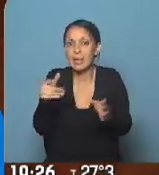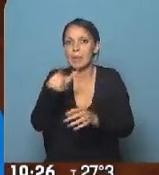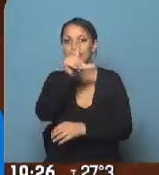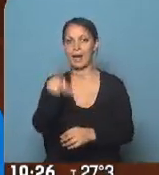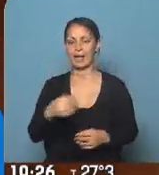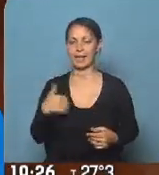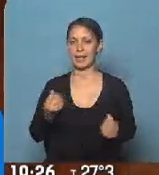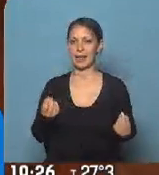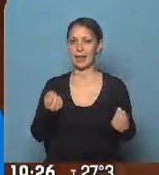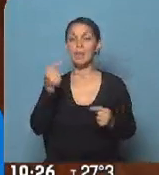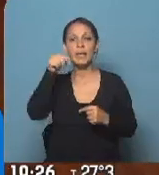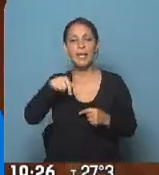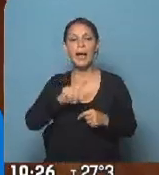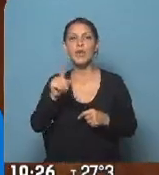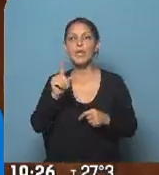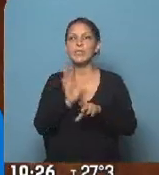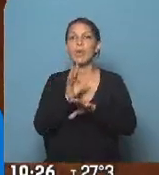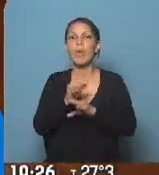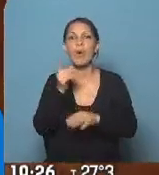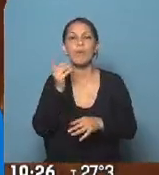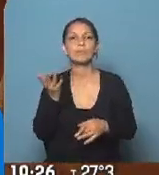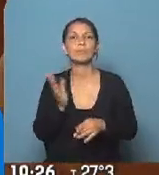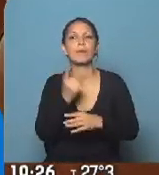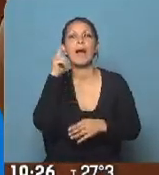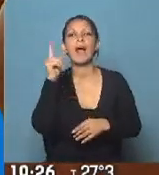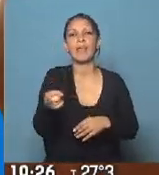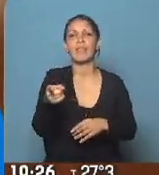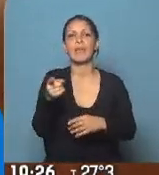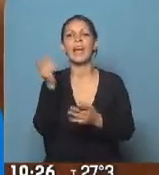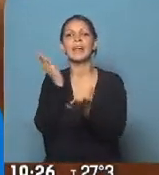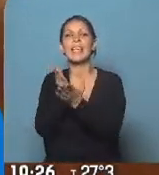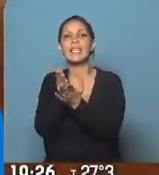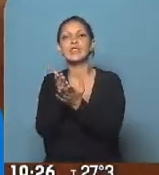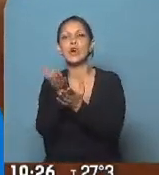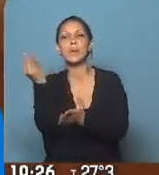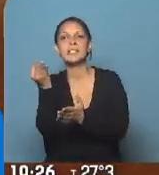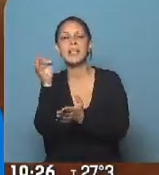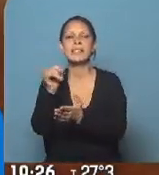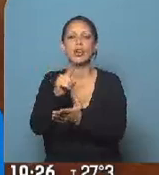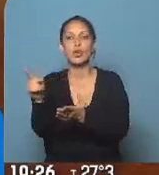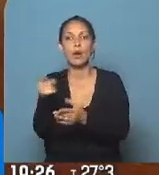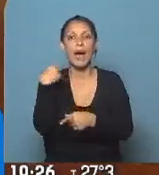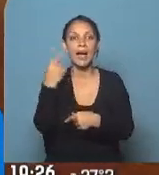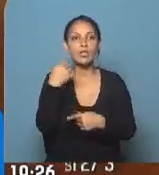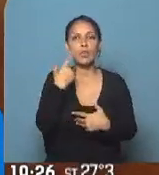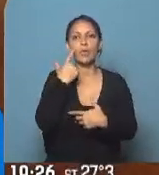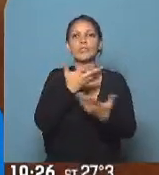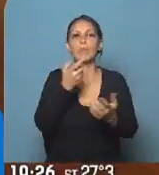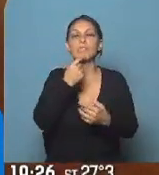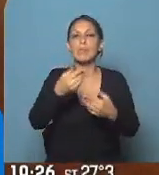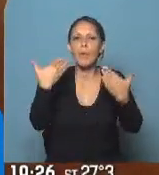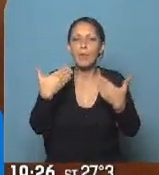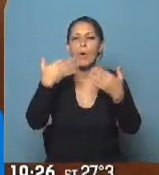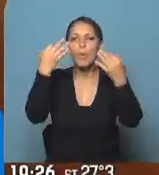juego no es ni siquiera... la cuestión del desafuero es si somos capaces de cumplir las decisiones judiciales, si